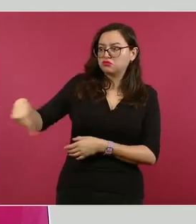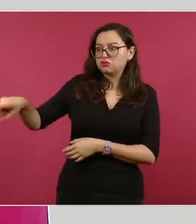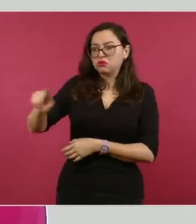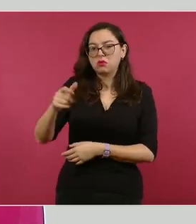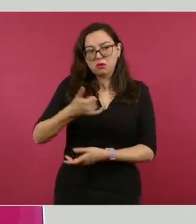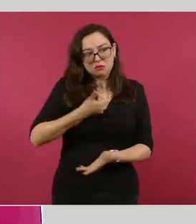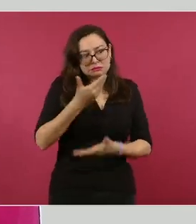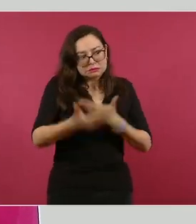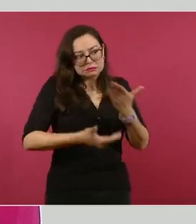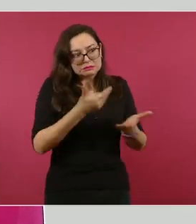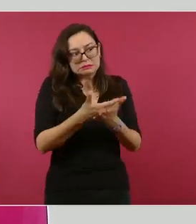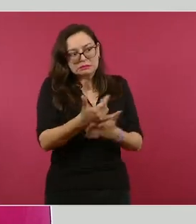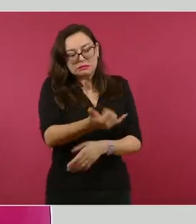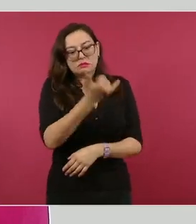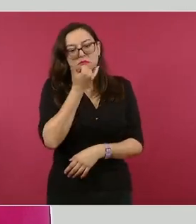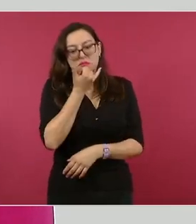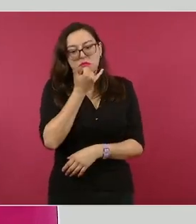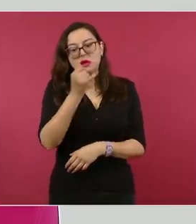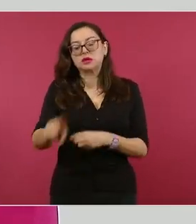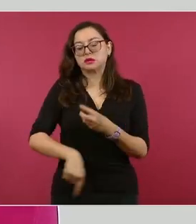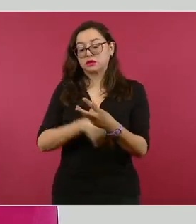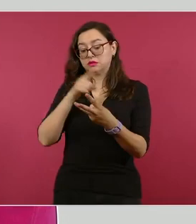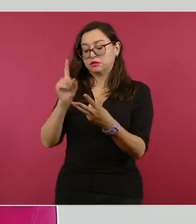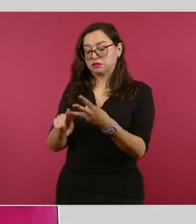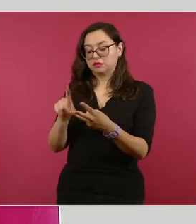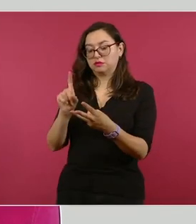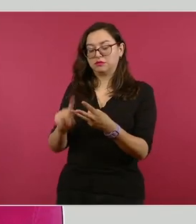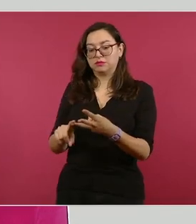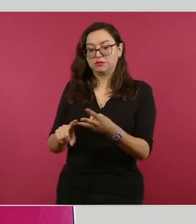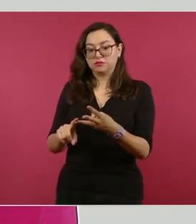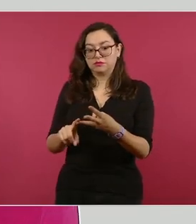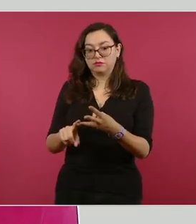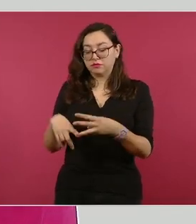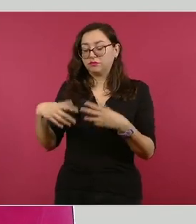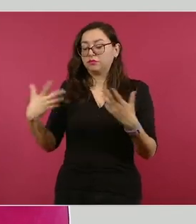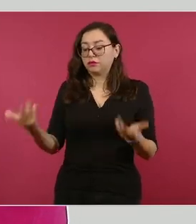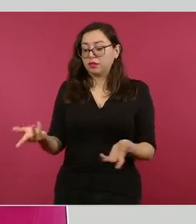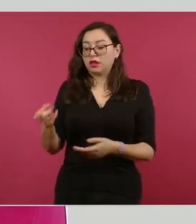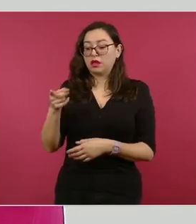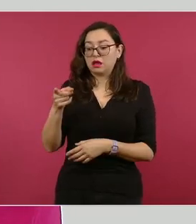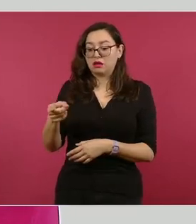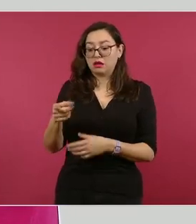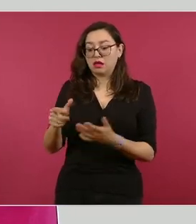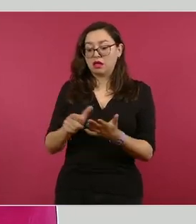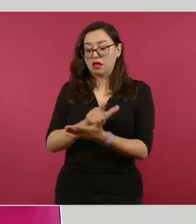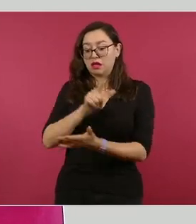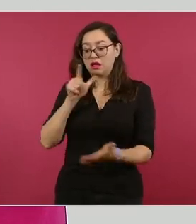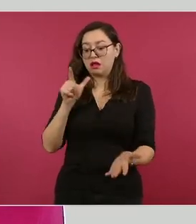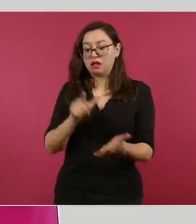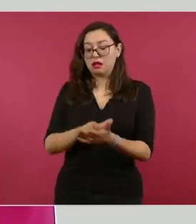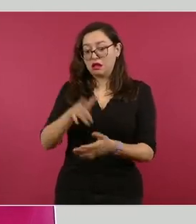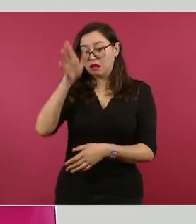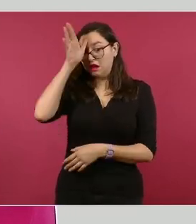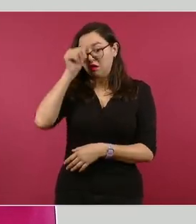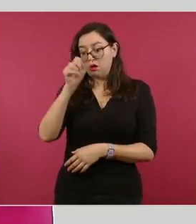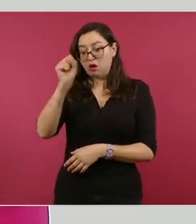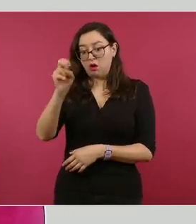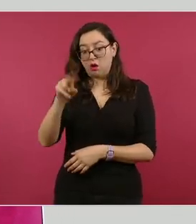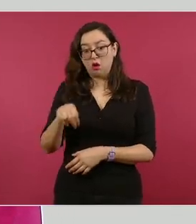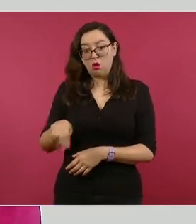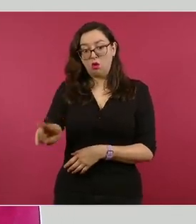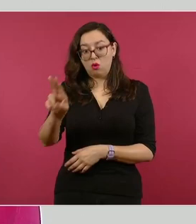nacionales. Tercero, juzgar y declarar que en caso de una violación de los principios de la Carta de las Naciones